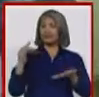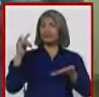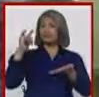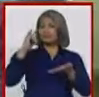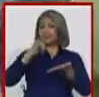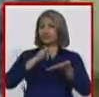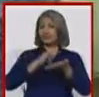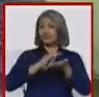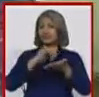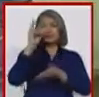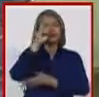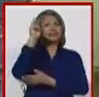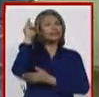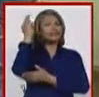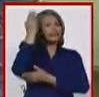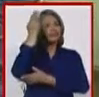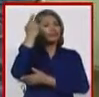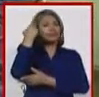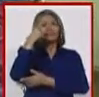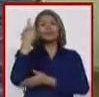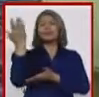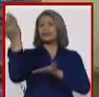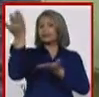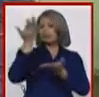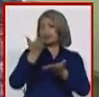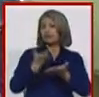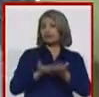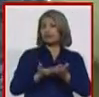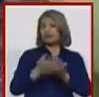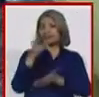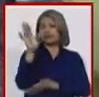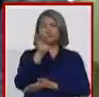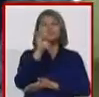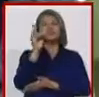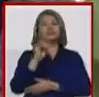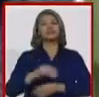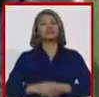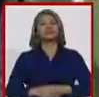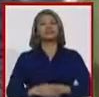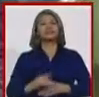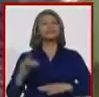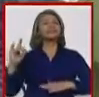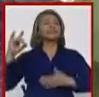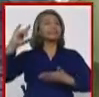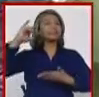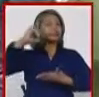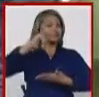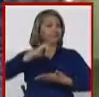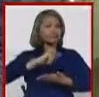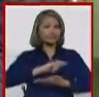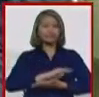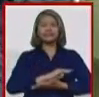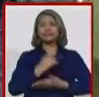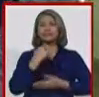aeropuerto de méxico para venir a la a bolivia en viru viru